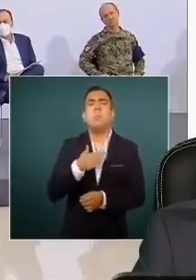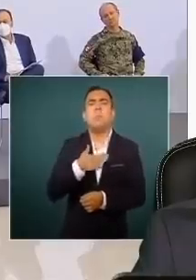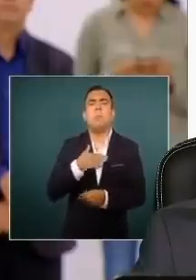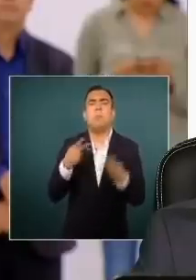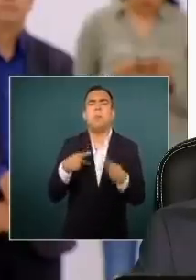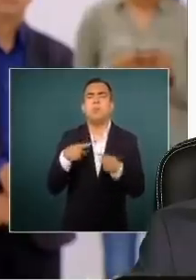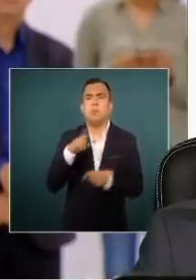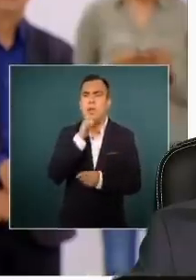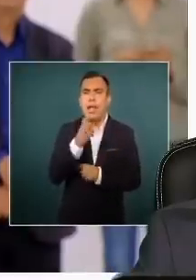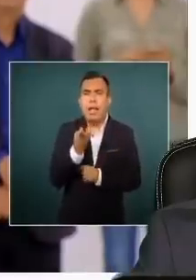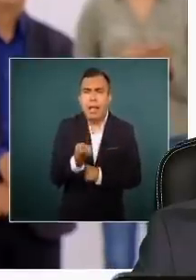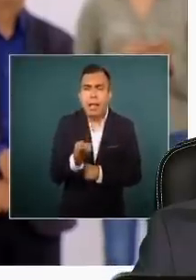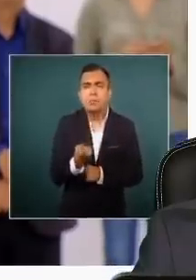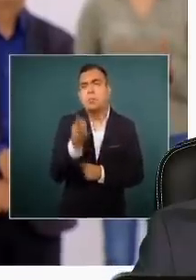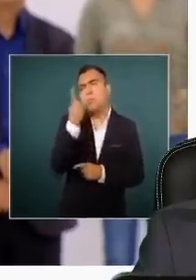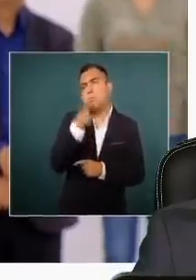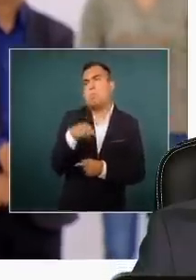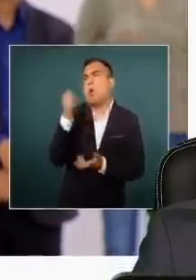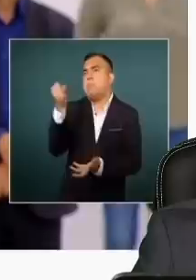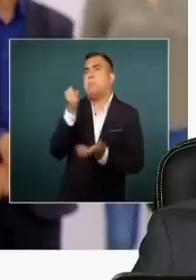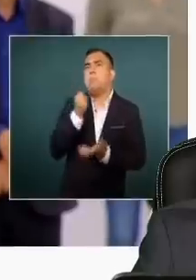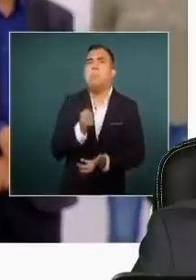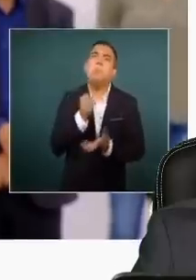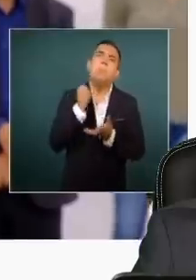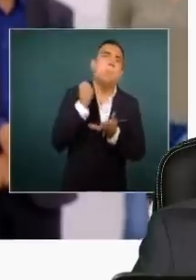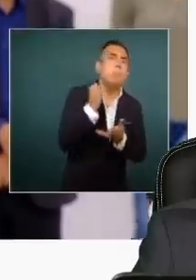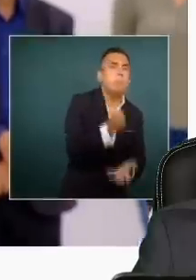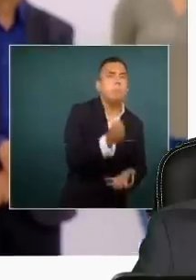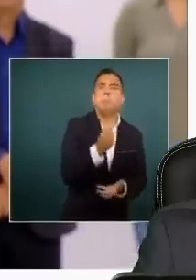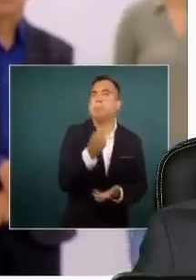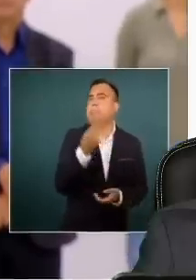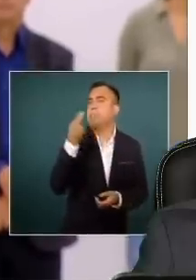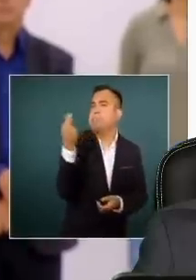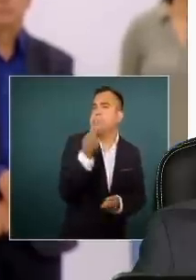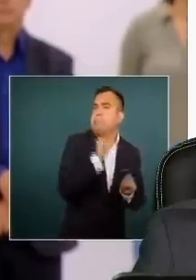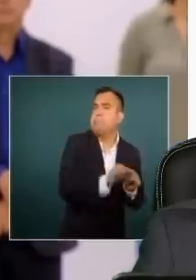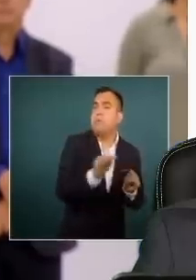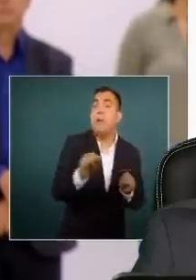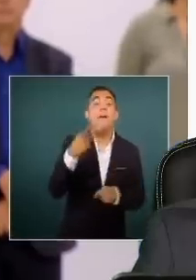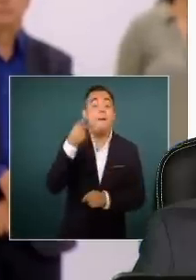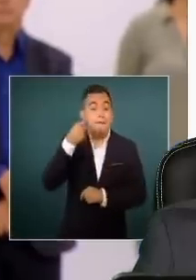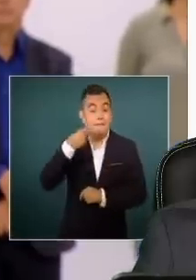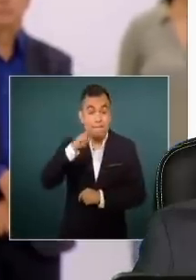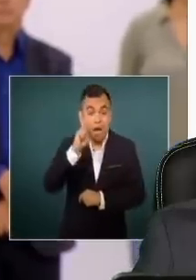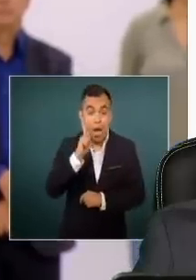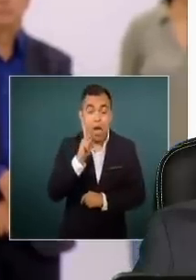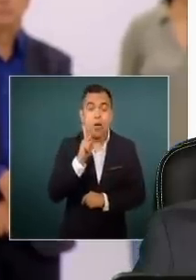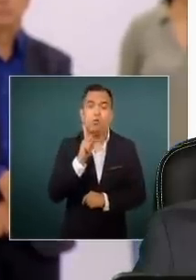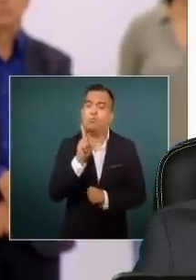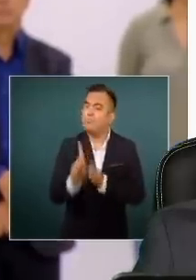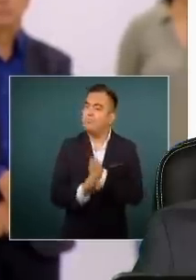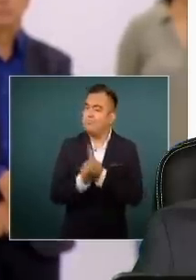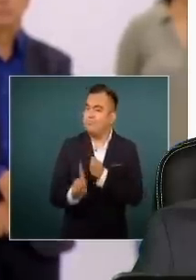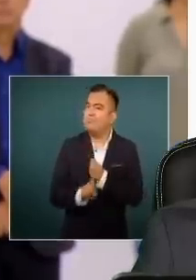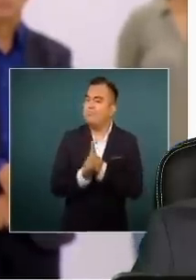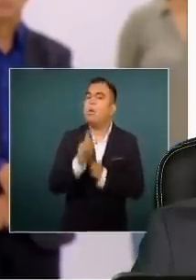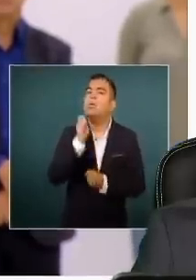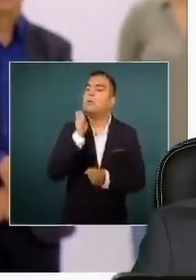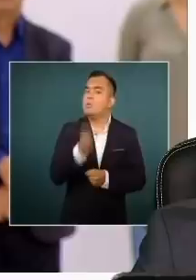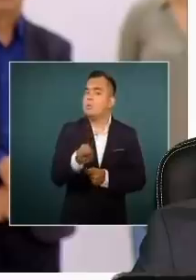jaliciense esto va destinado bueno pues para áreas necesarias el problema es cuando nos encontramos